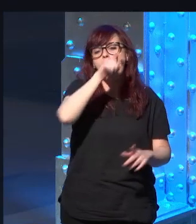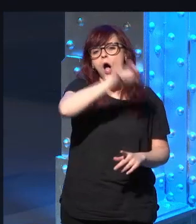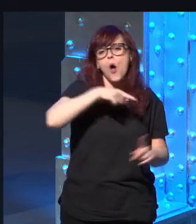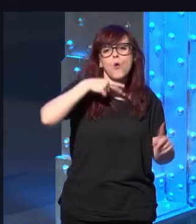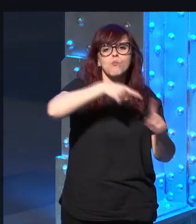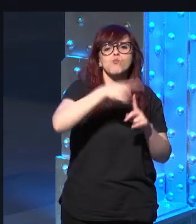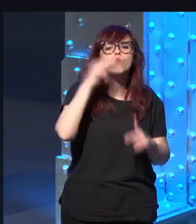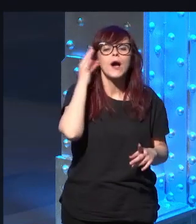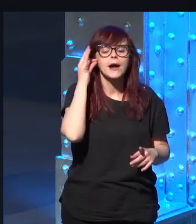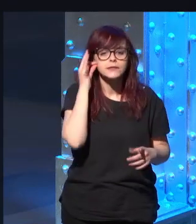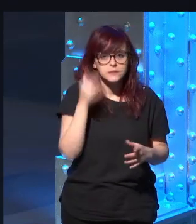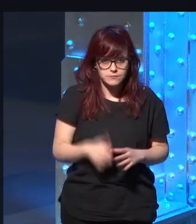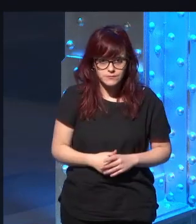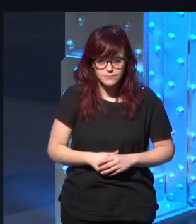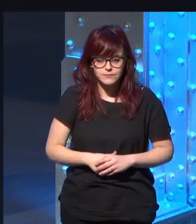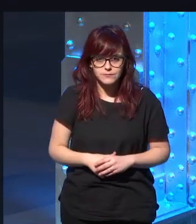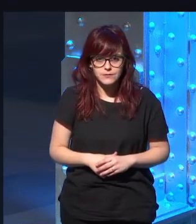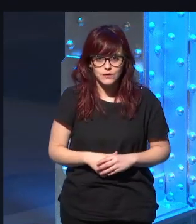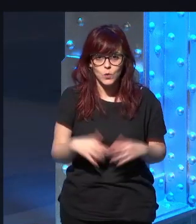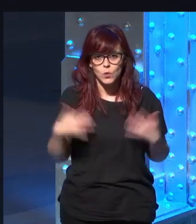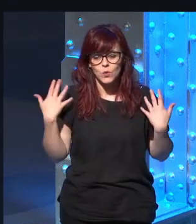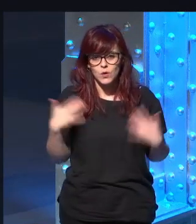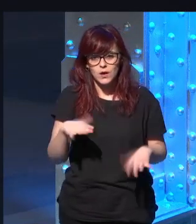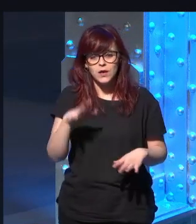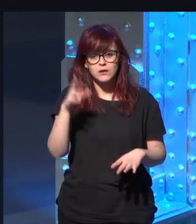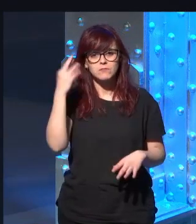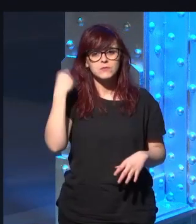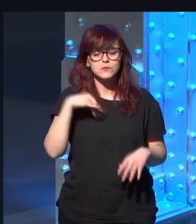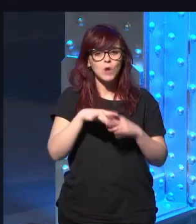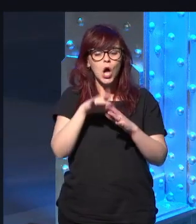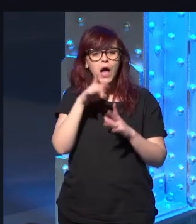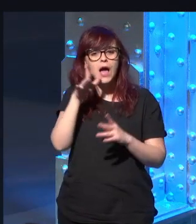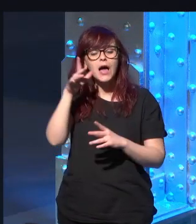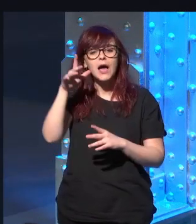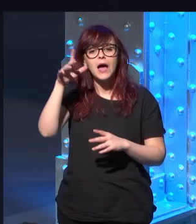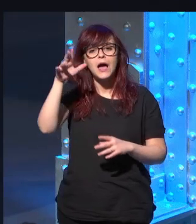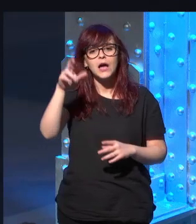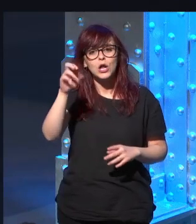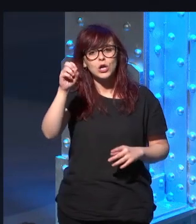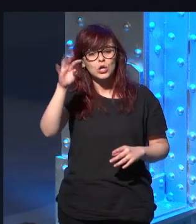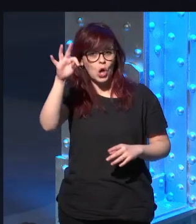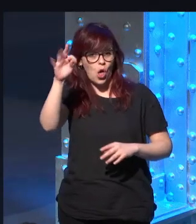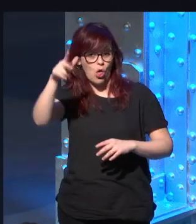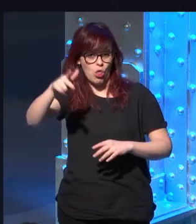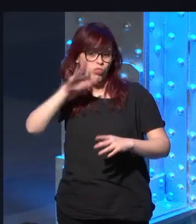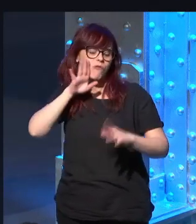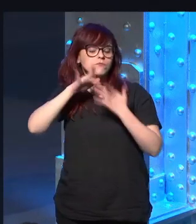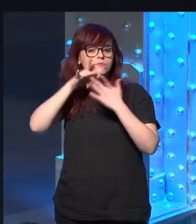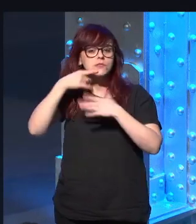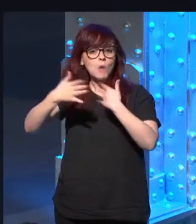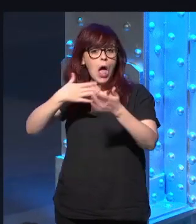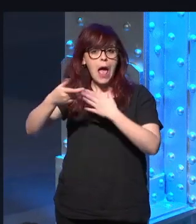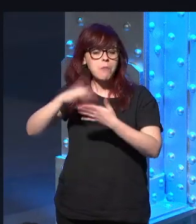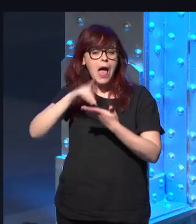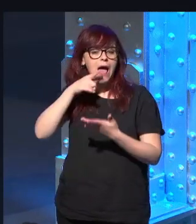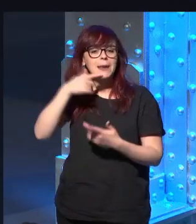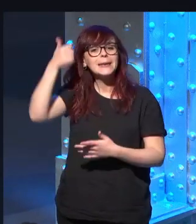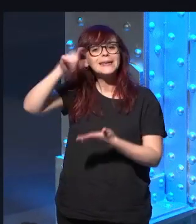¿Quién abre el fuego? Bueno, es que Philip Roth no se le pone la etiqueta de... Claro, literatura masculina, cuando es totalmente